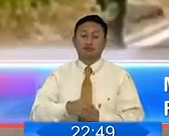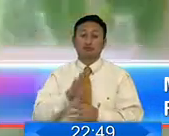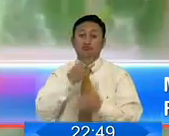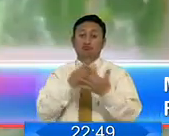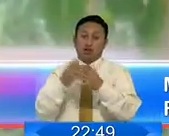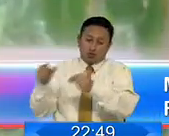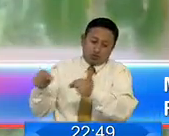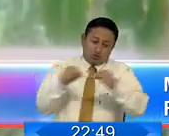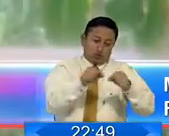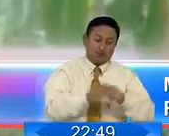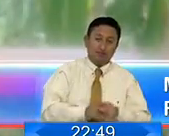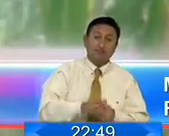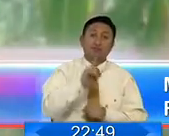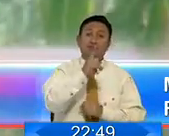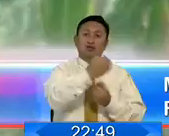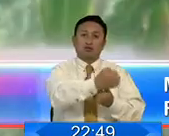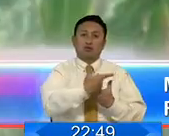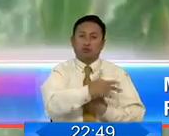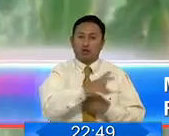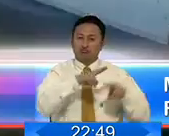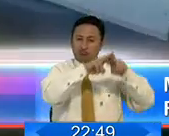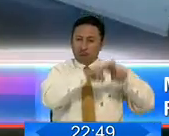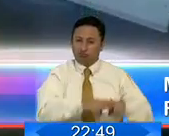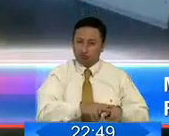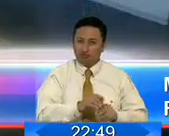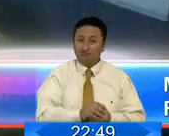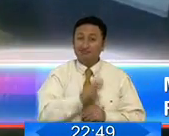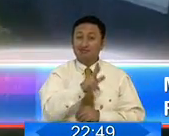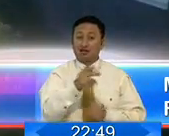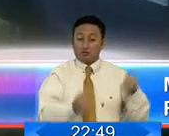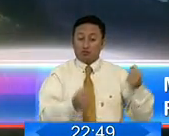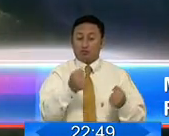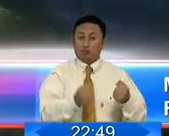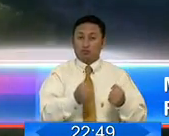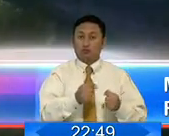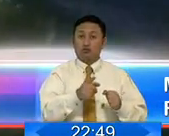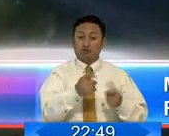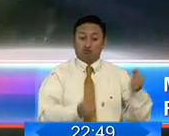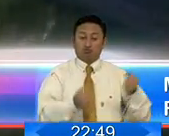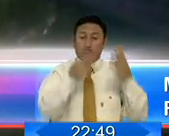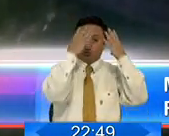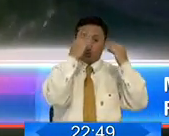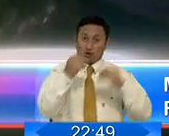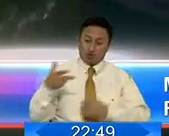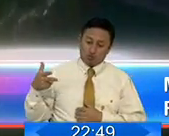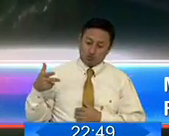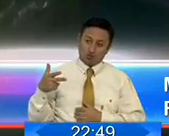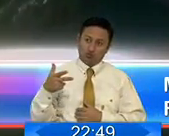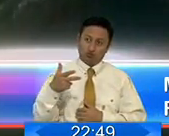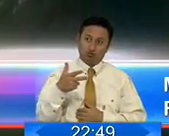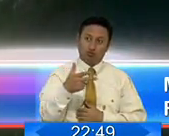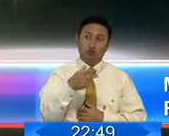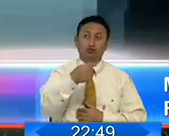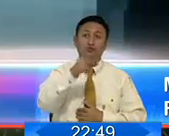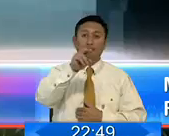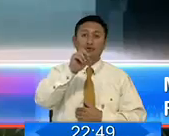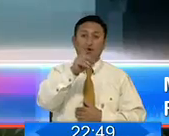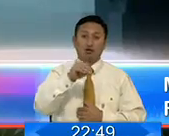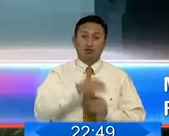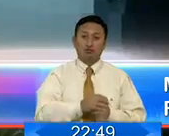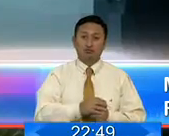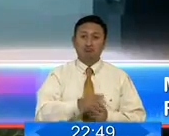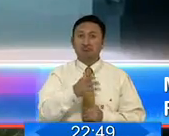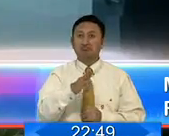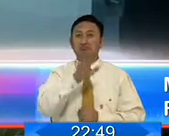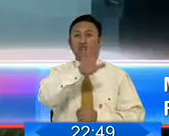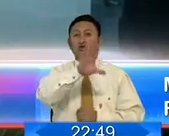reos. Según el primer informe de peritaje, 3 vehículos emboscaron a la furgoneta que se dirigía a la localidad de Granados y dispararon al